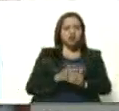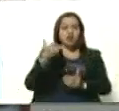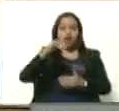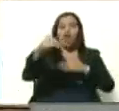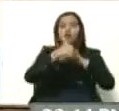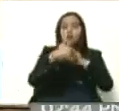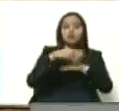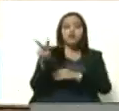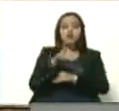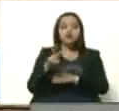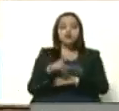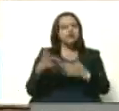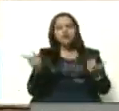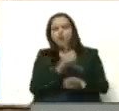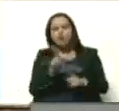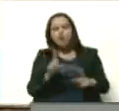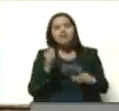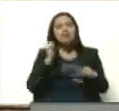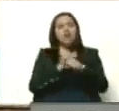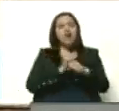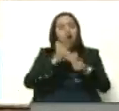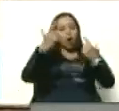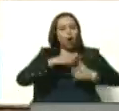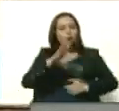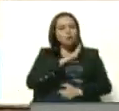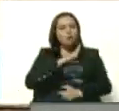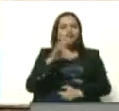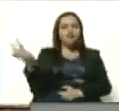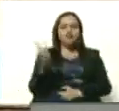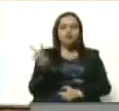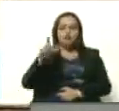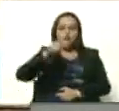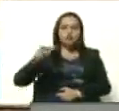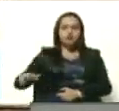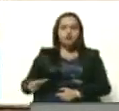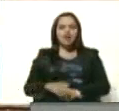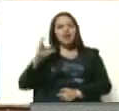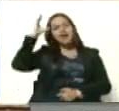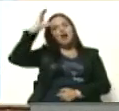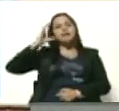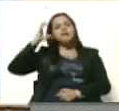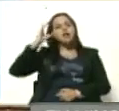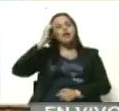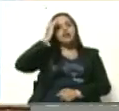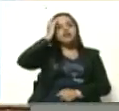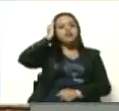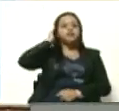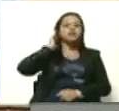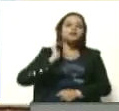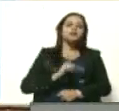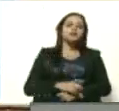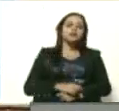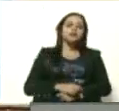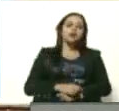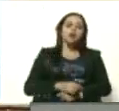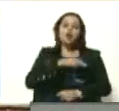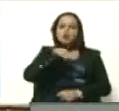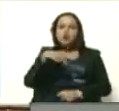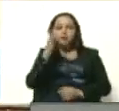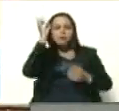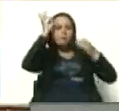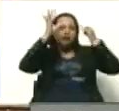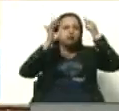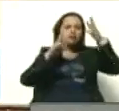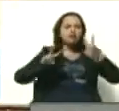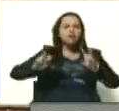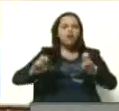a Venezuela. Va a venir de nuestro trabajo, va a venir de nuestras capacidades, va a venir de nuestra inventiva